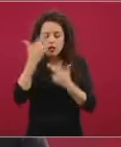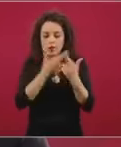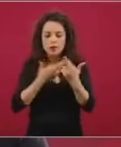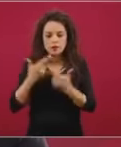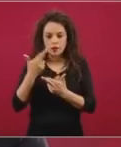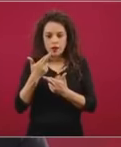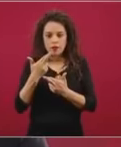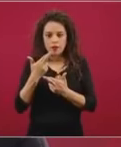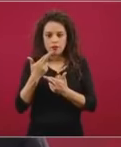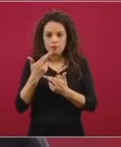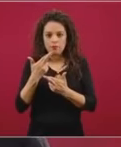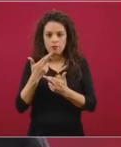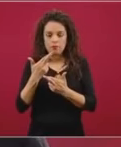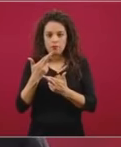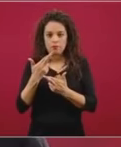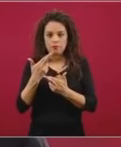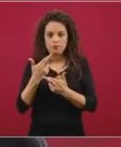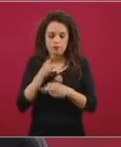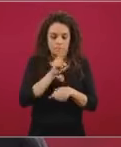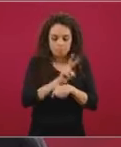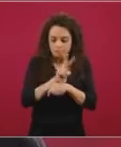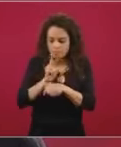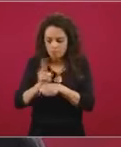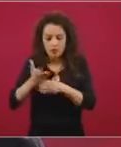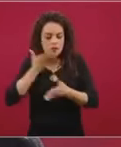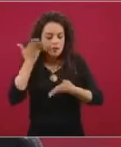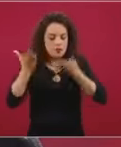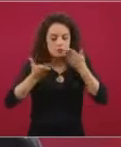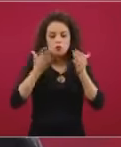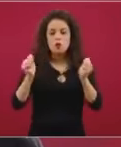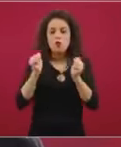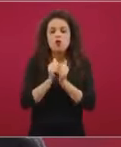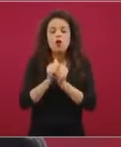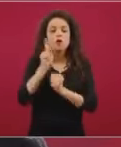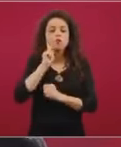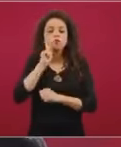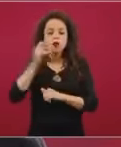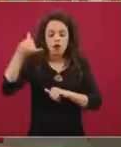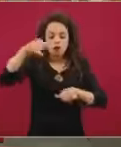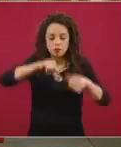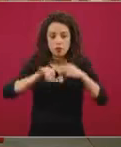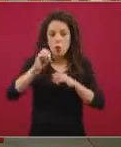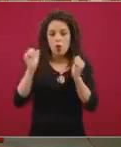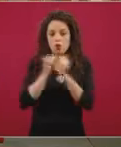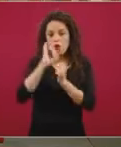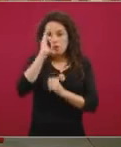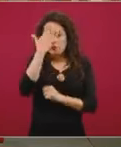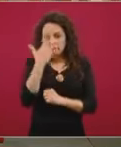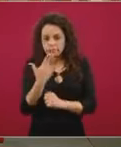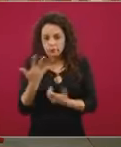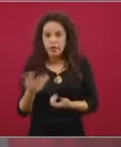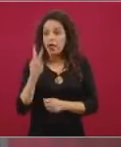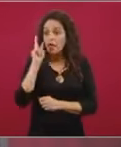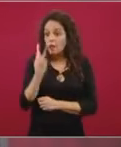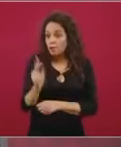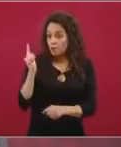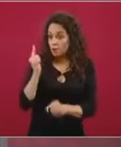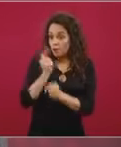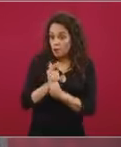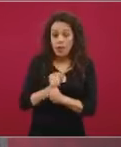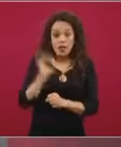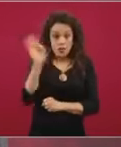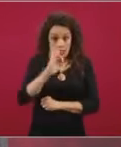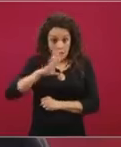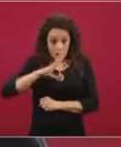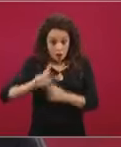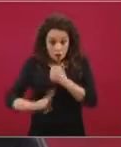que le revisen, posiblemente le hagan algunos estudios de laboratorio o de imagen y determinen que pudiera estar teniendo una complicación de